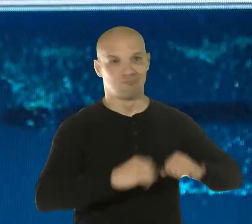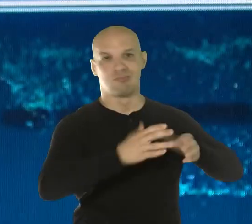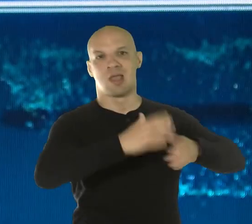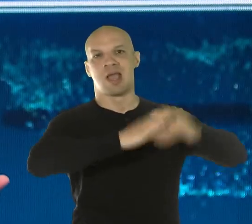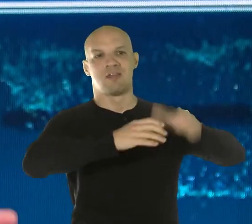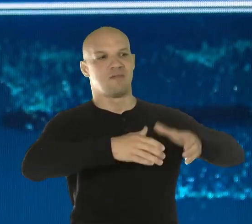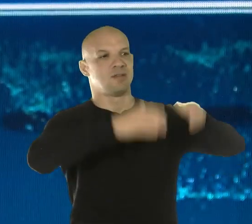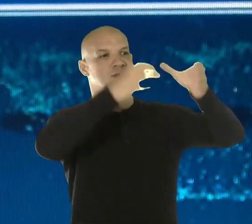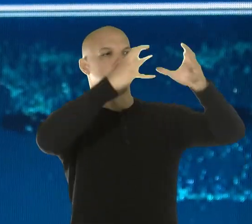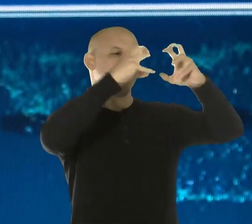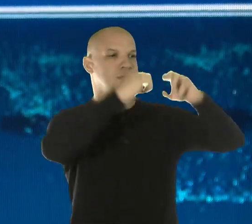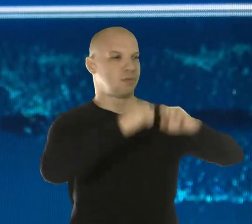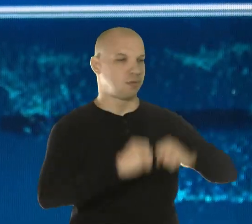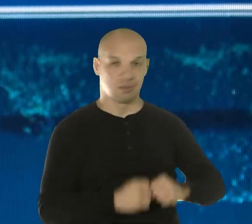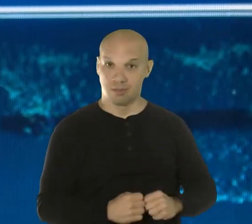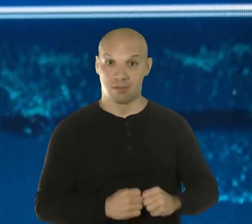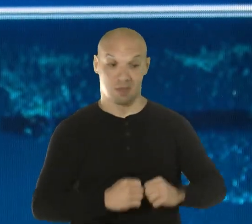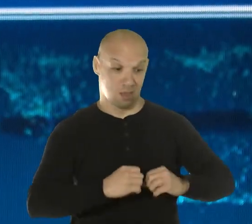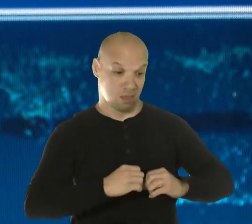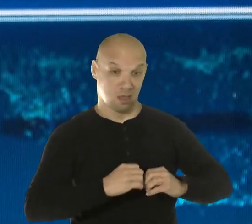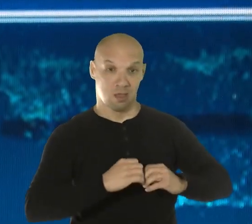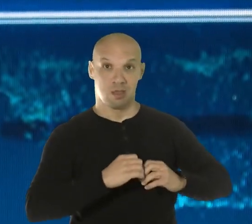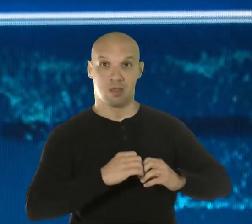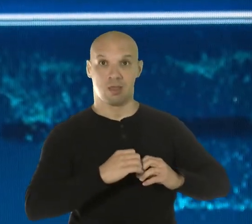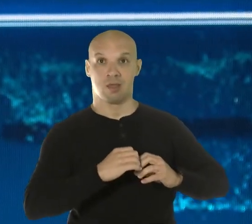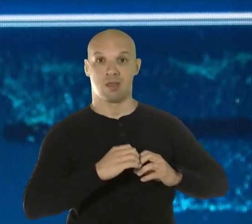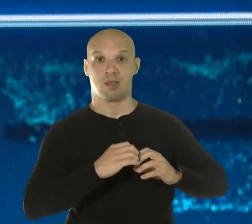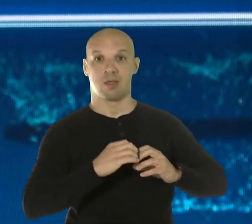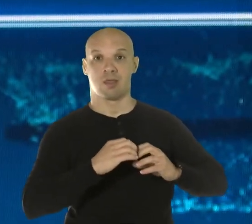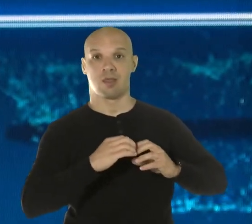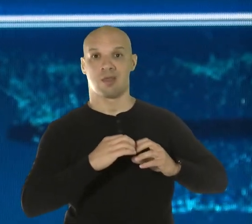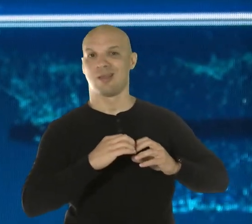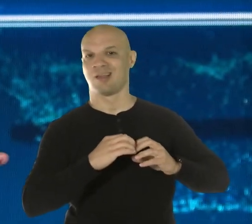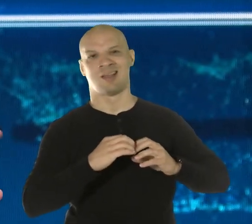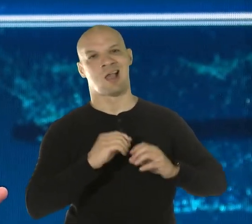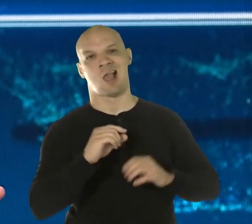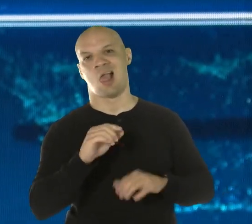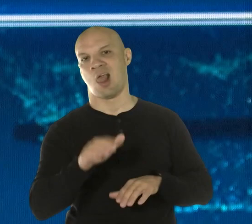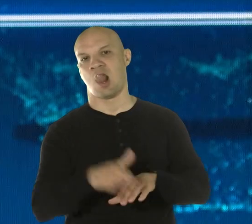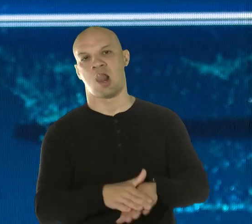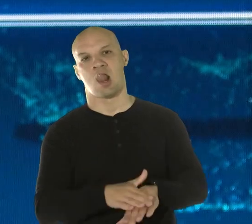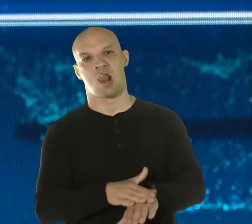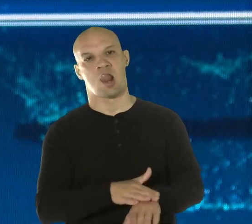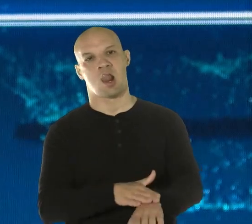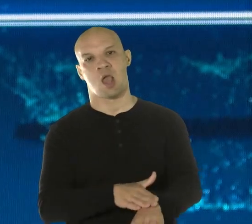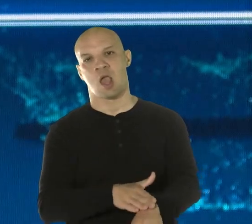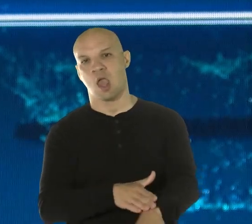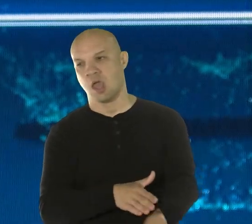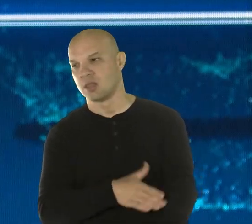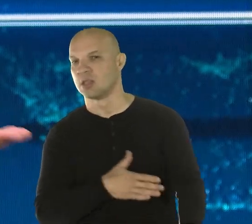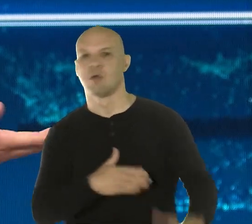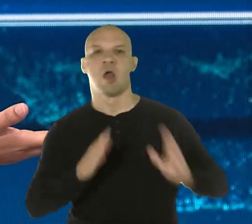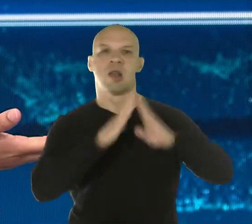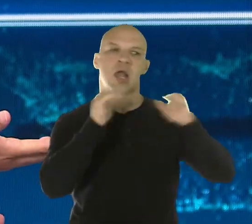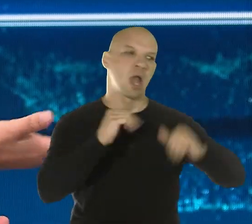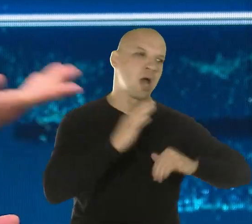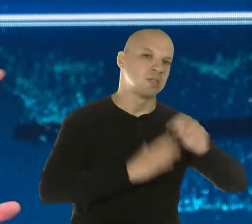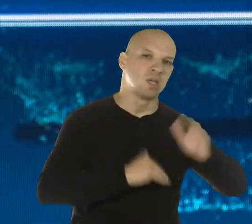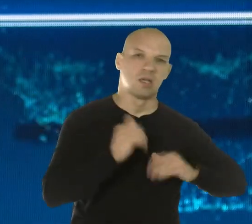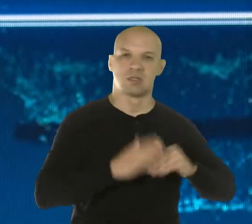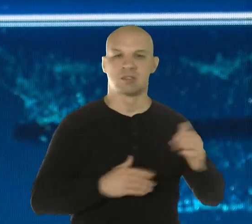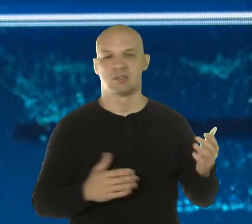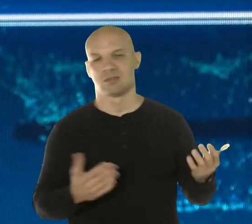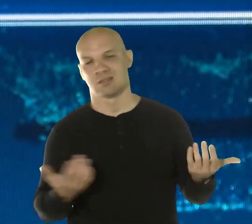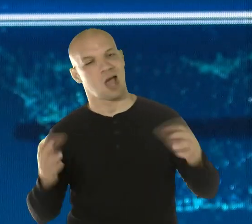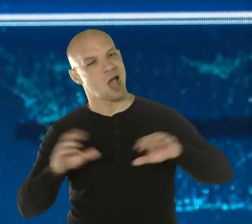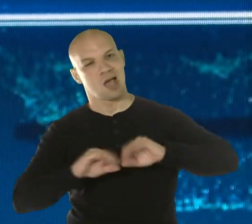la lentitud con la que se ha restablecido la infraestructura de los hogares, exacto. Era como se cae de la